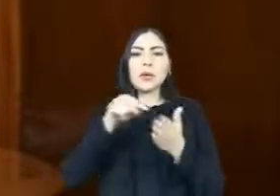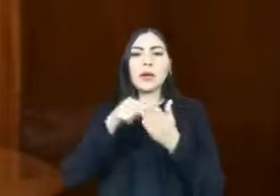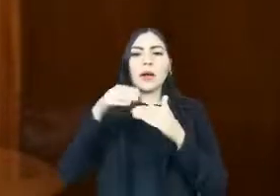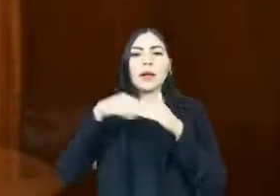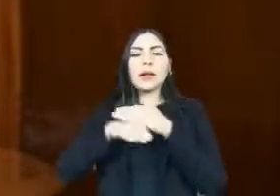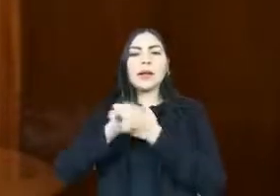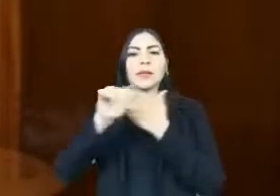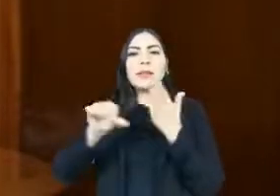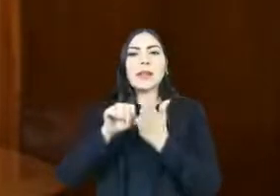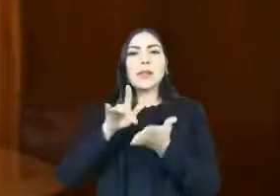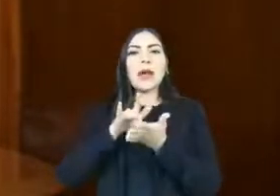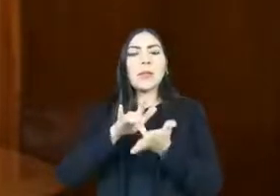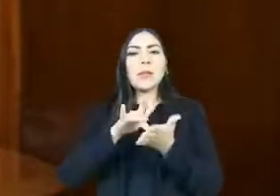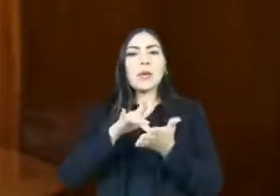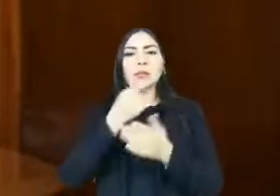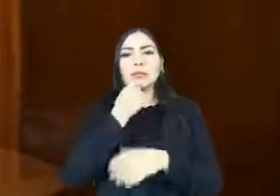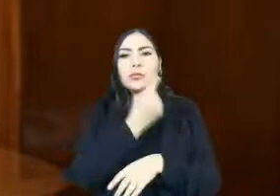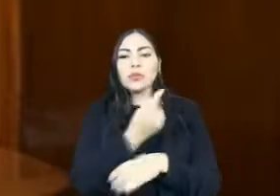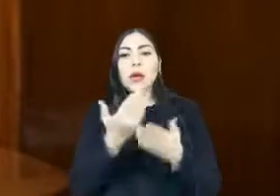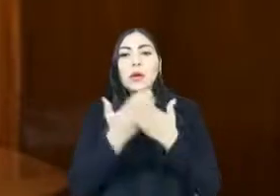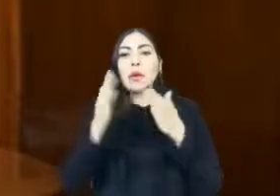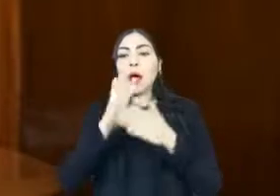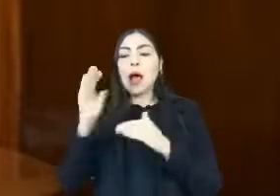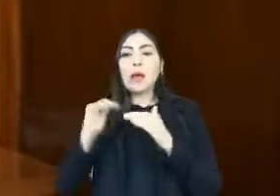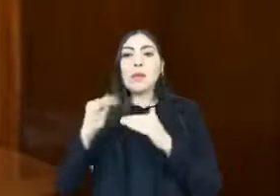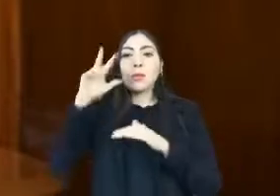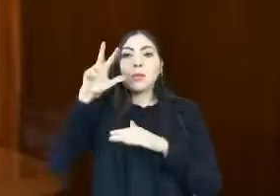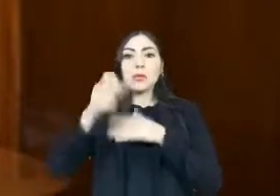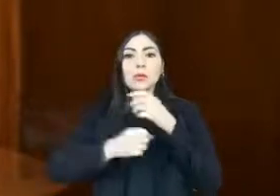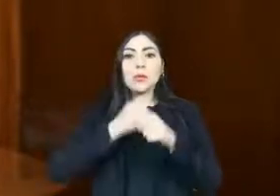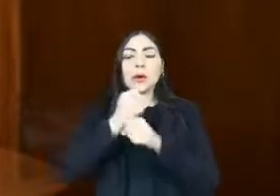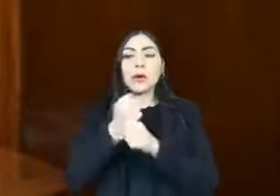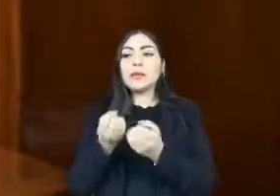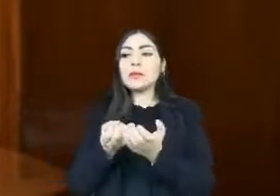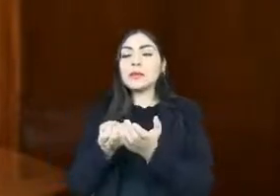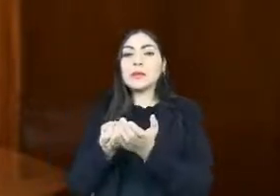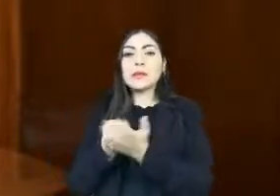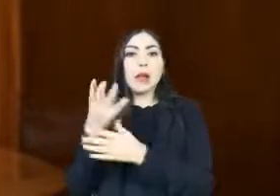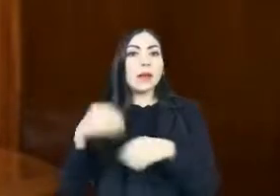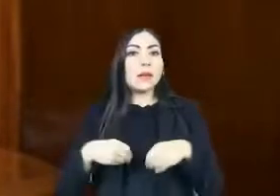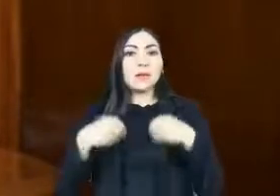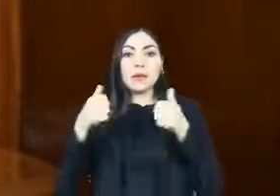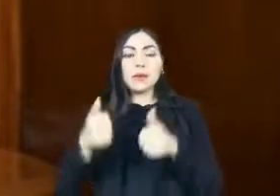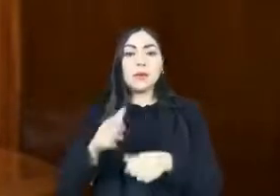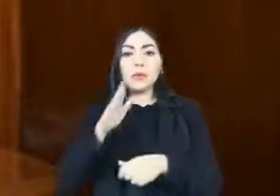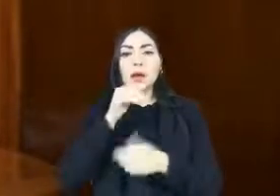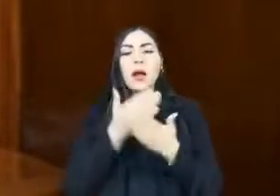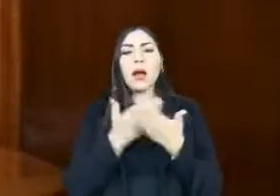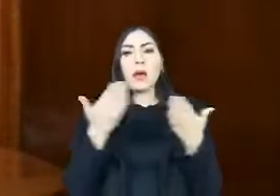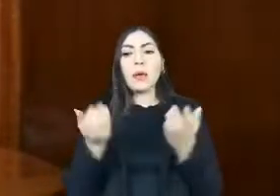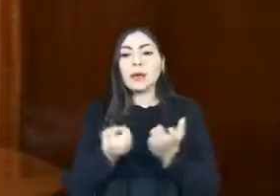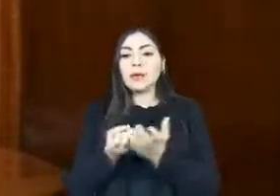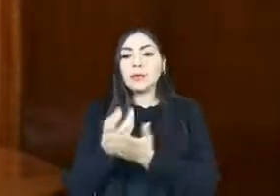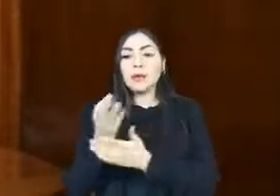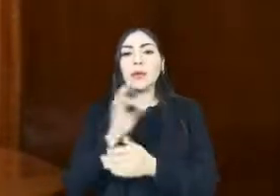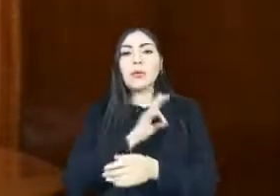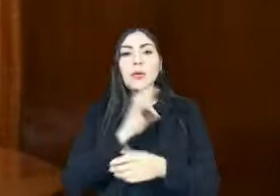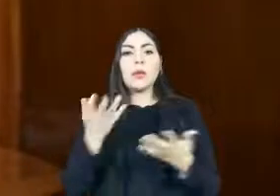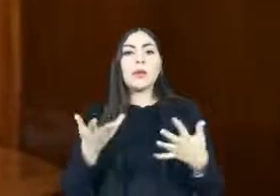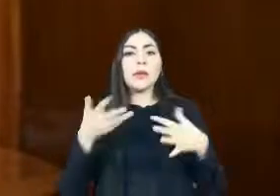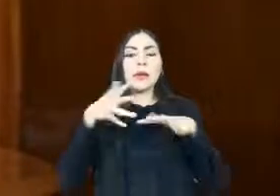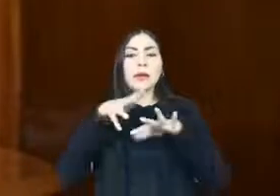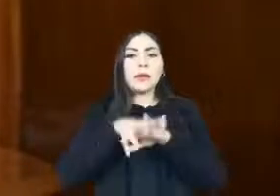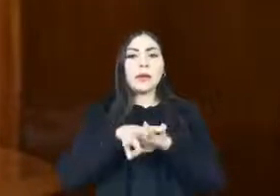hoy tendrán mayores oportunidades para salir adelante y ser parte de una sociedad de manera